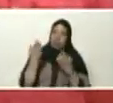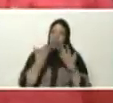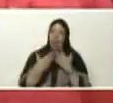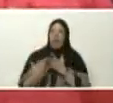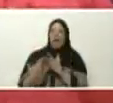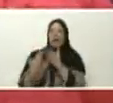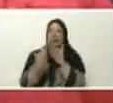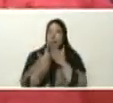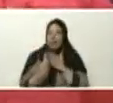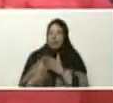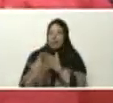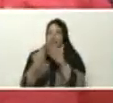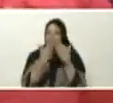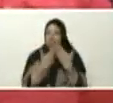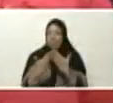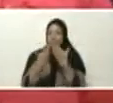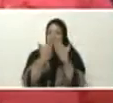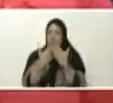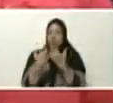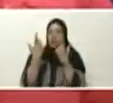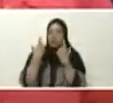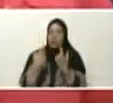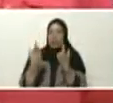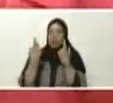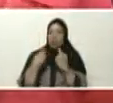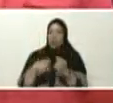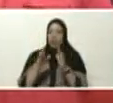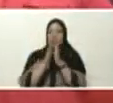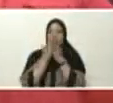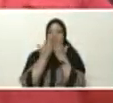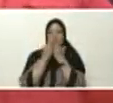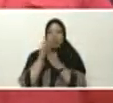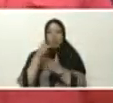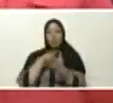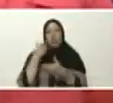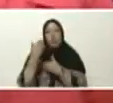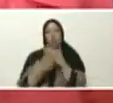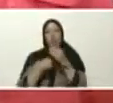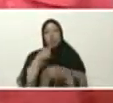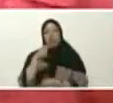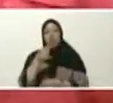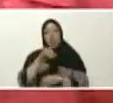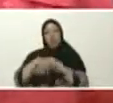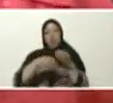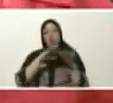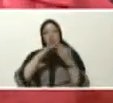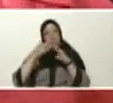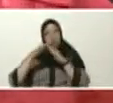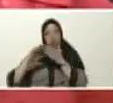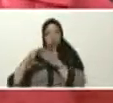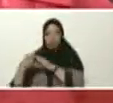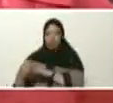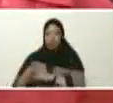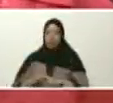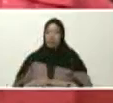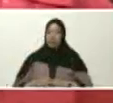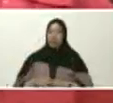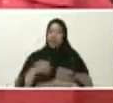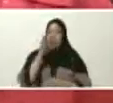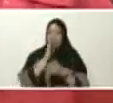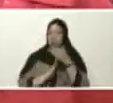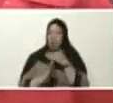estudiar, asimilar el manual para ir construyendo una dirección colectiva,